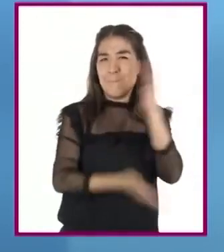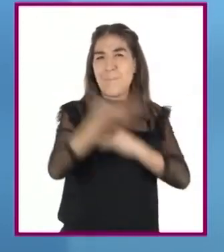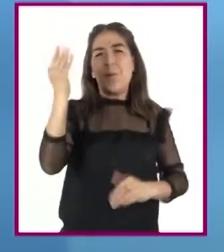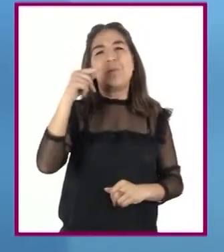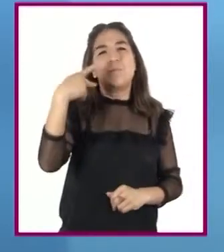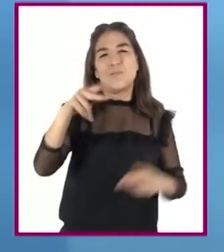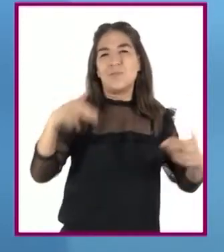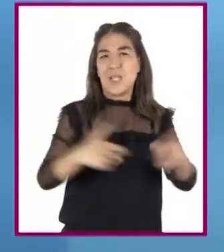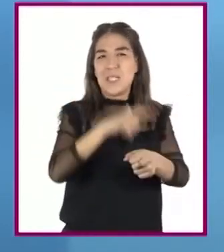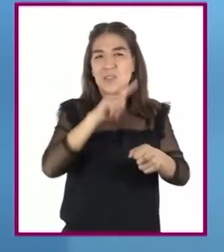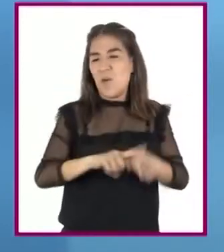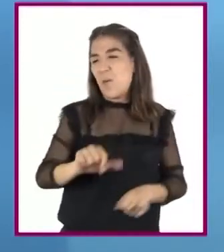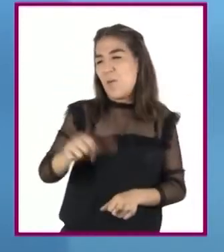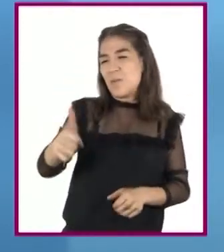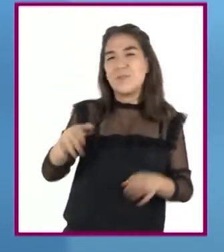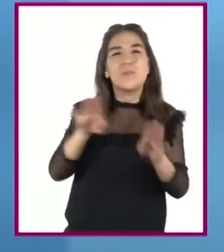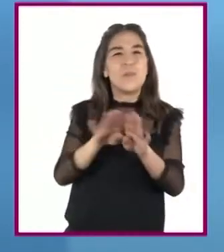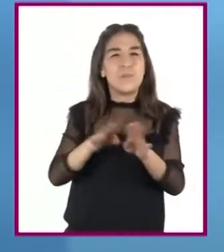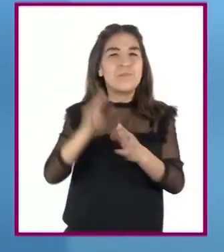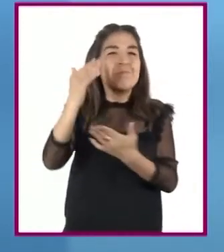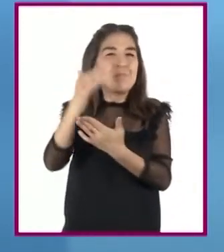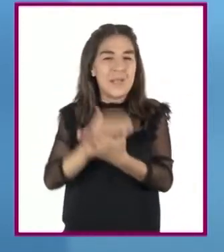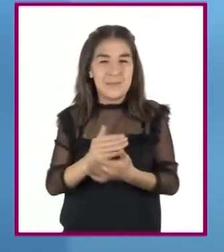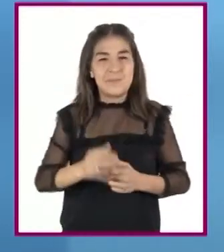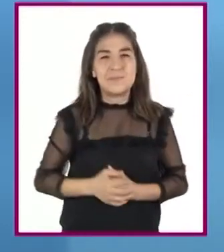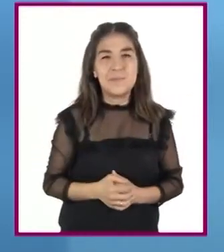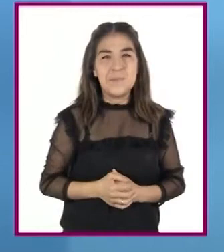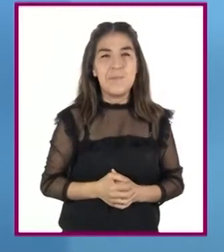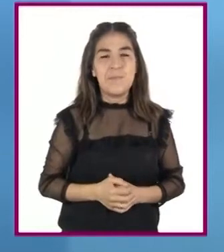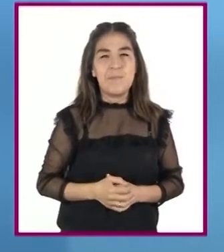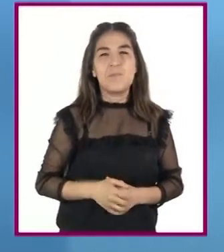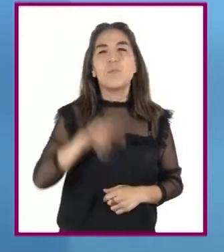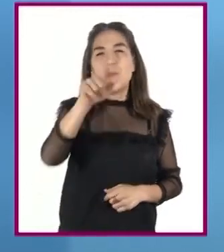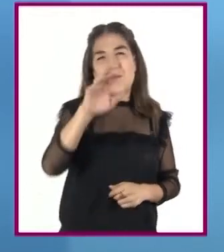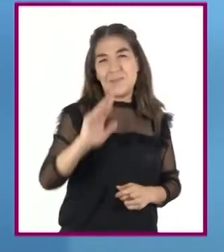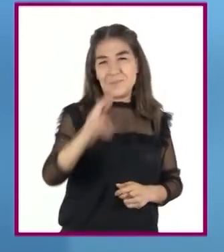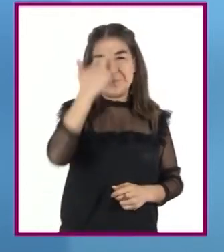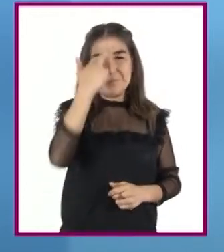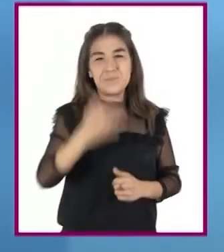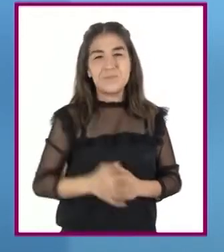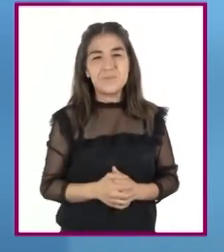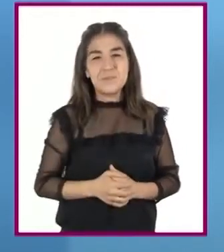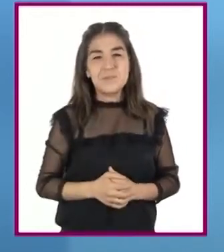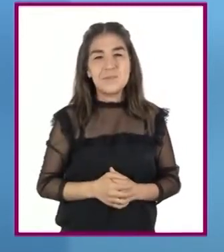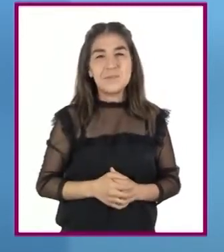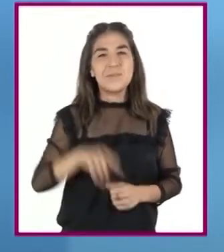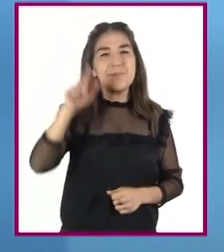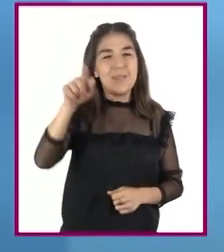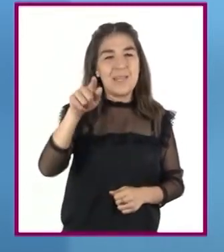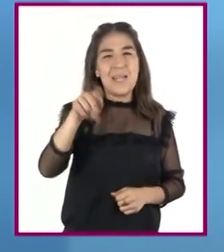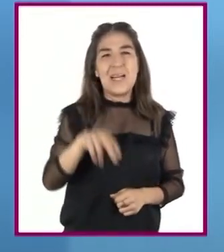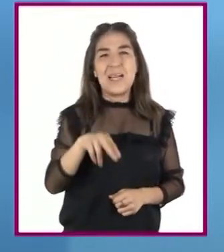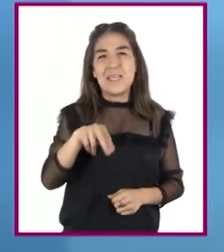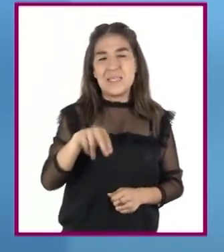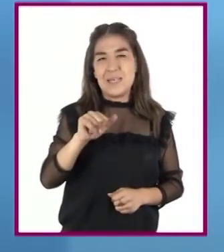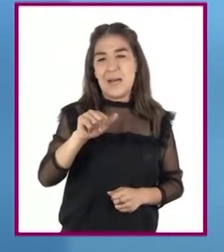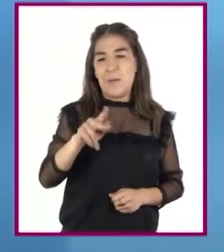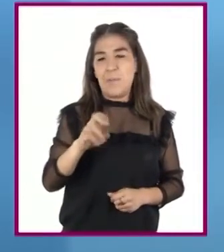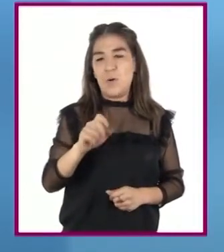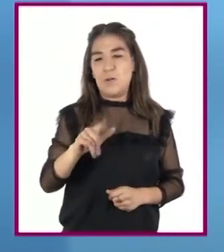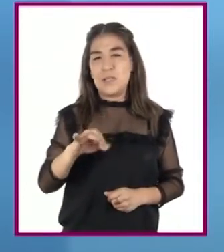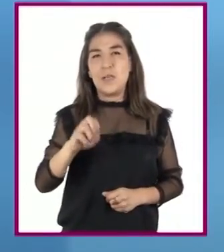otras. Por ejemplo, como recordarán, la expansión del Imperio Napoleónico a principios del